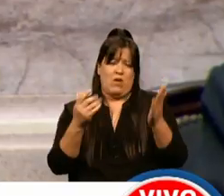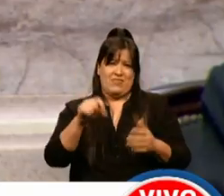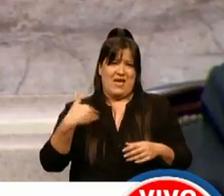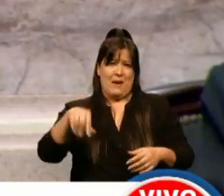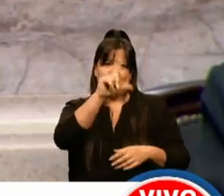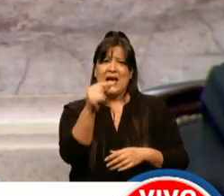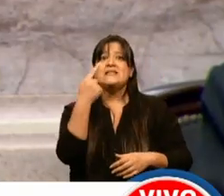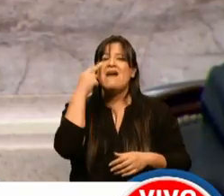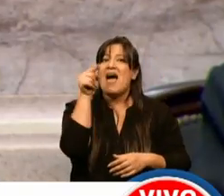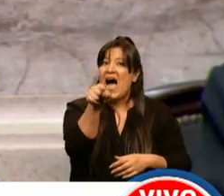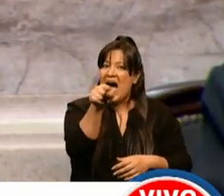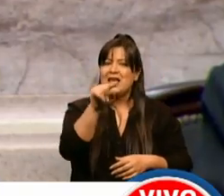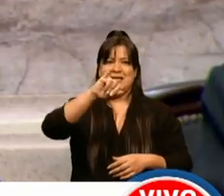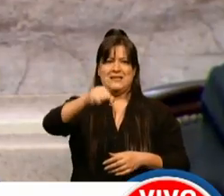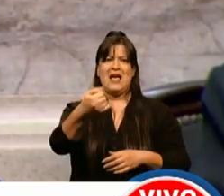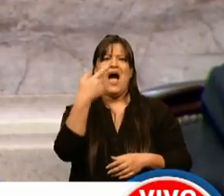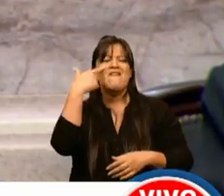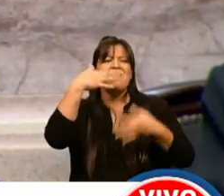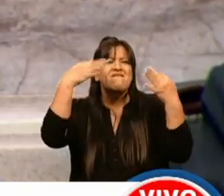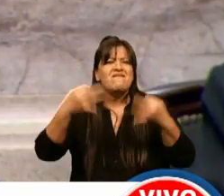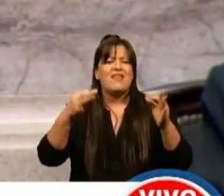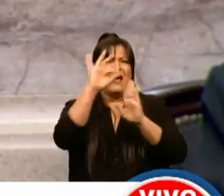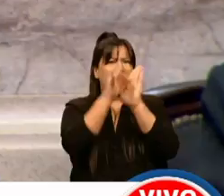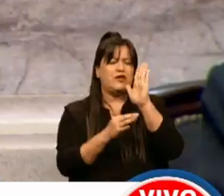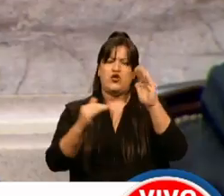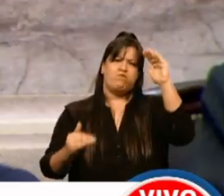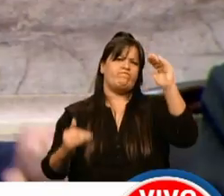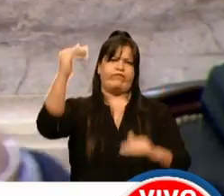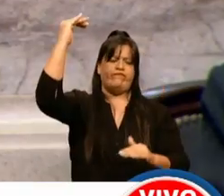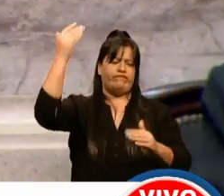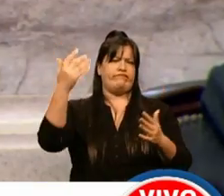ver si no hay ahí un criterio verdaderamente inequitativo